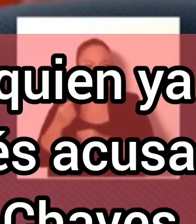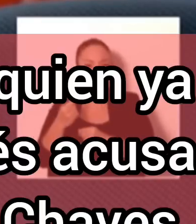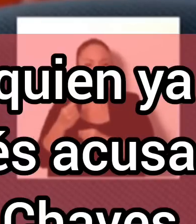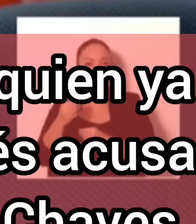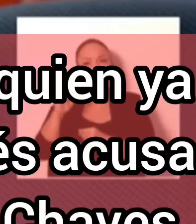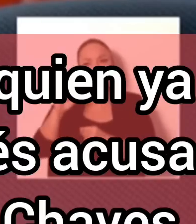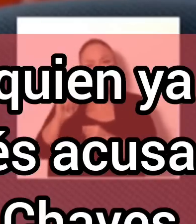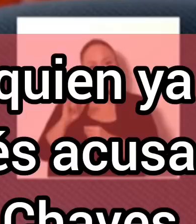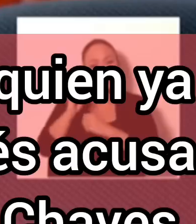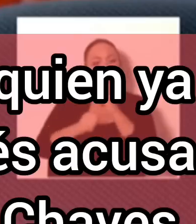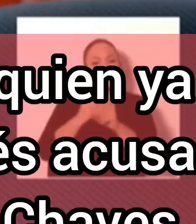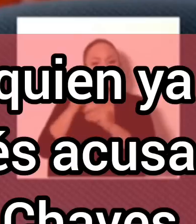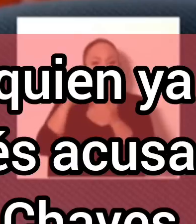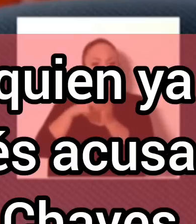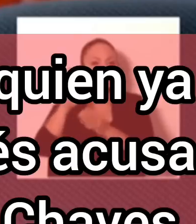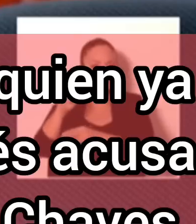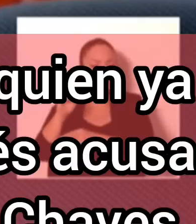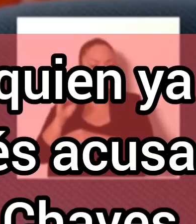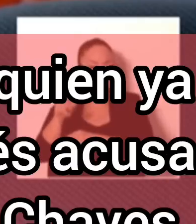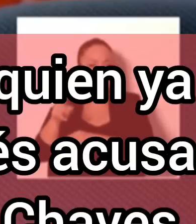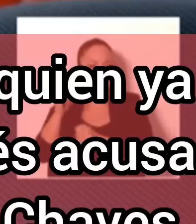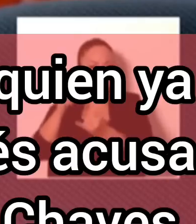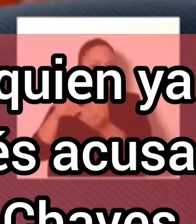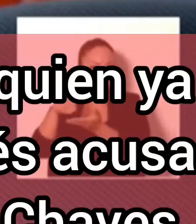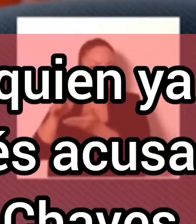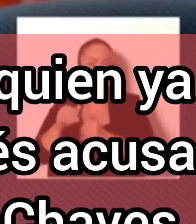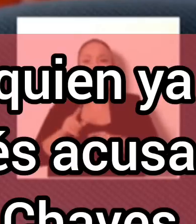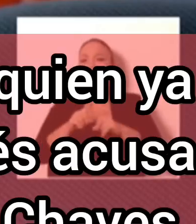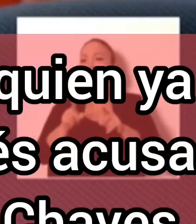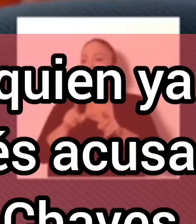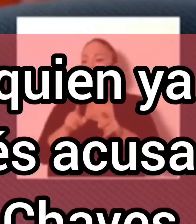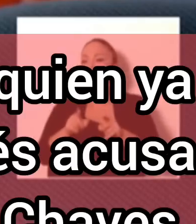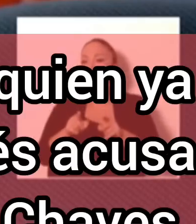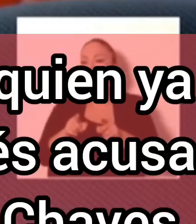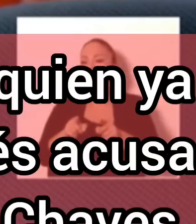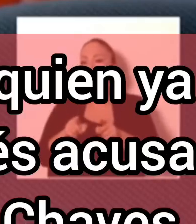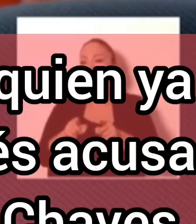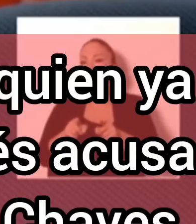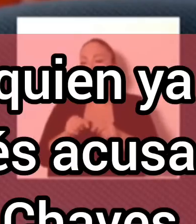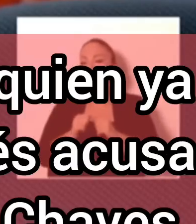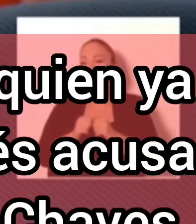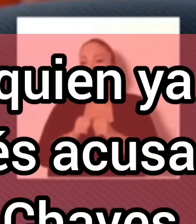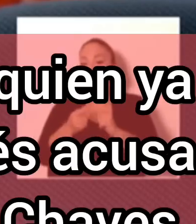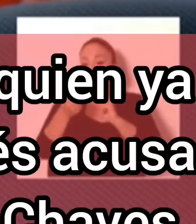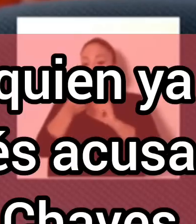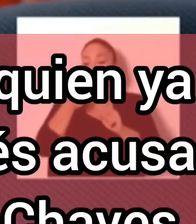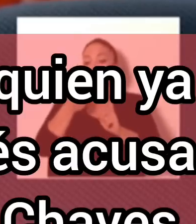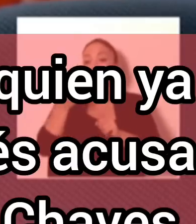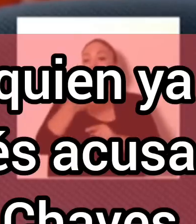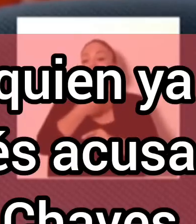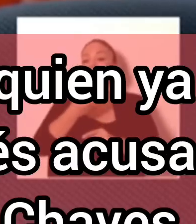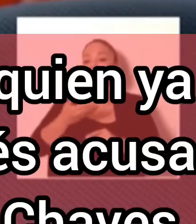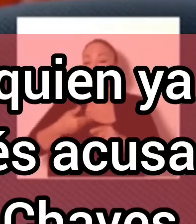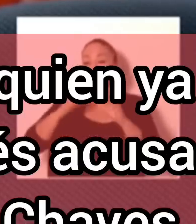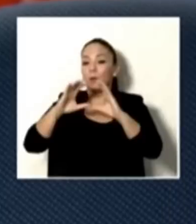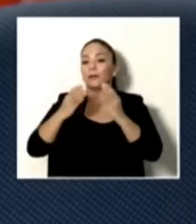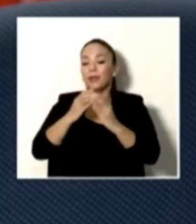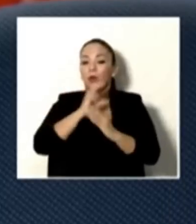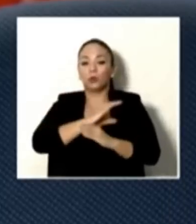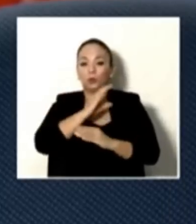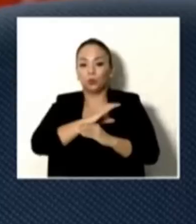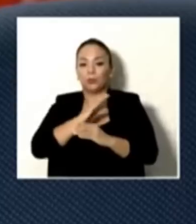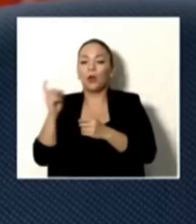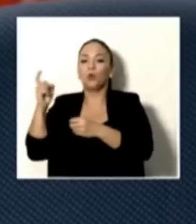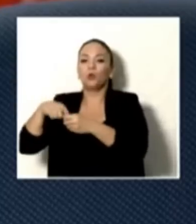de mayo del año 2020, pero a usted le hicieron una advertencia por parte de la presidenta del Comité de Conducta de la